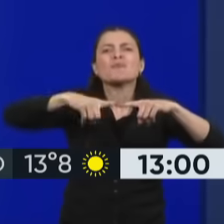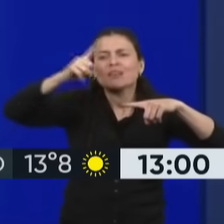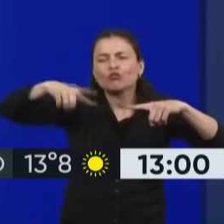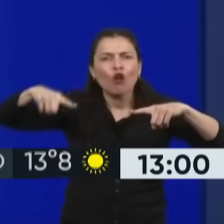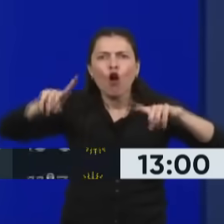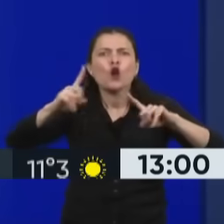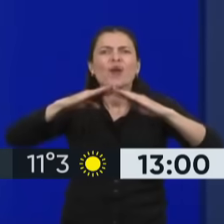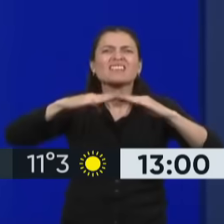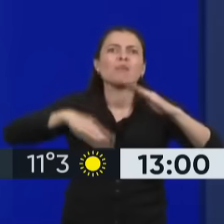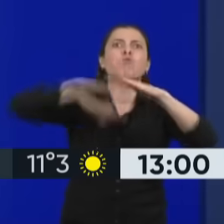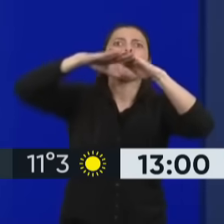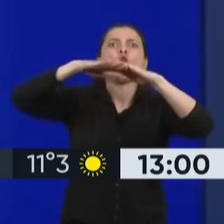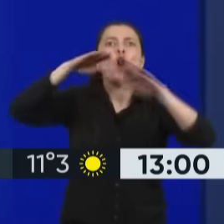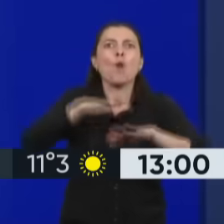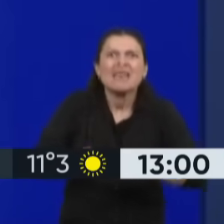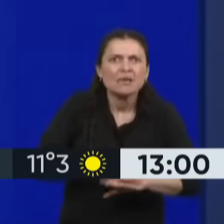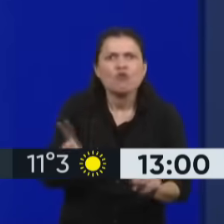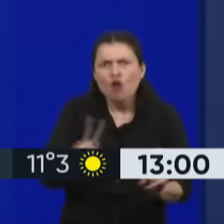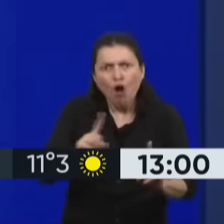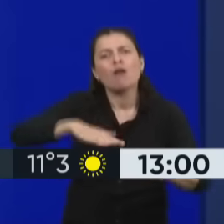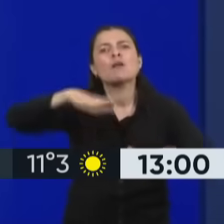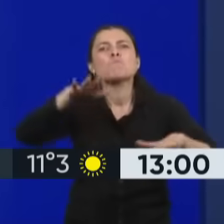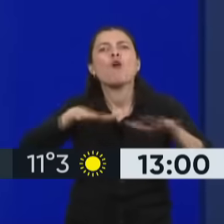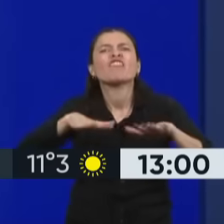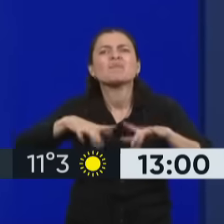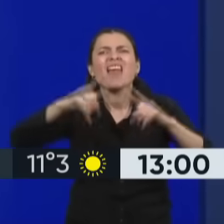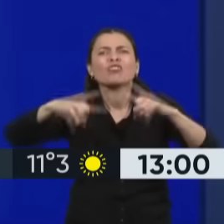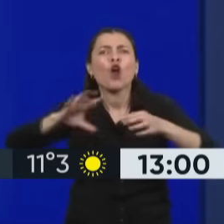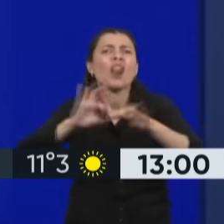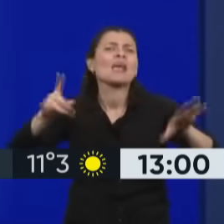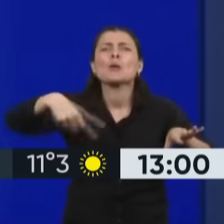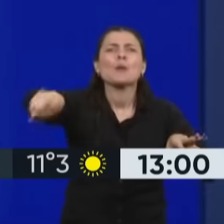¿no? Digo, parece que esa todavía no la internalizan.